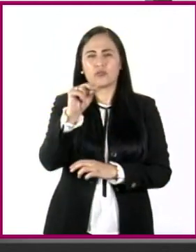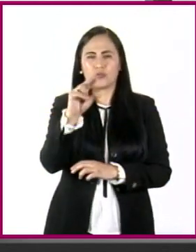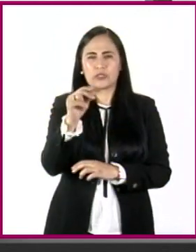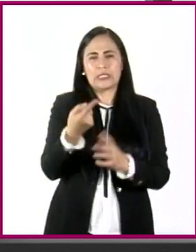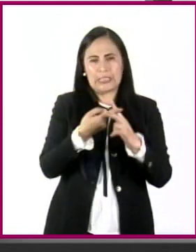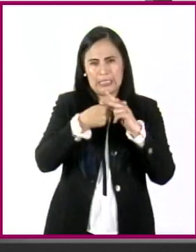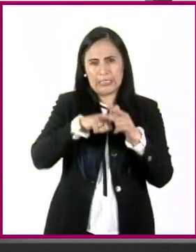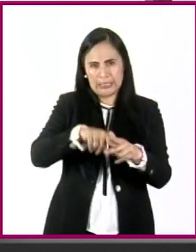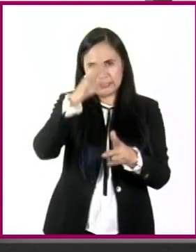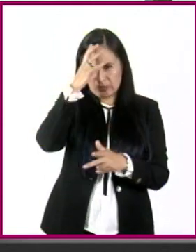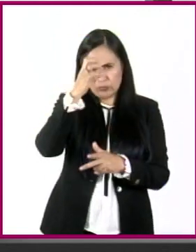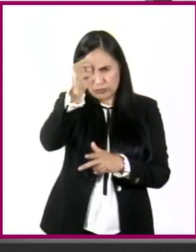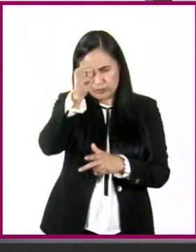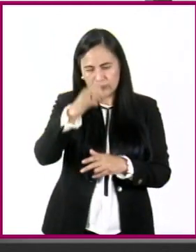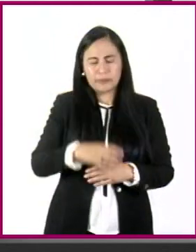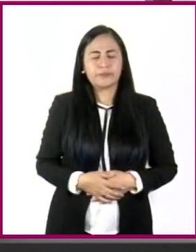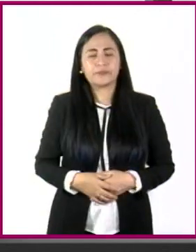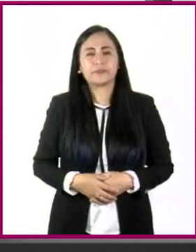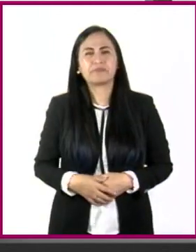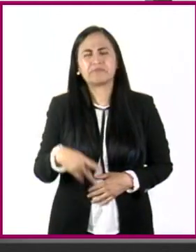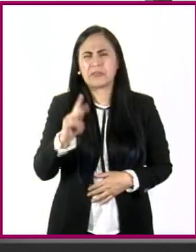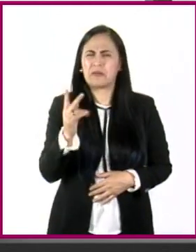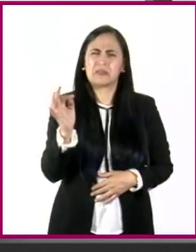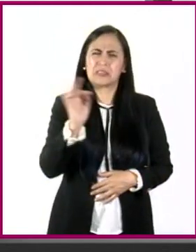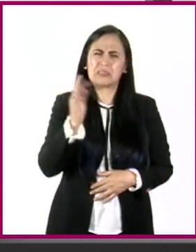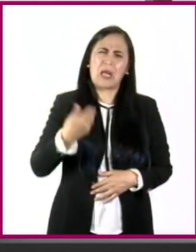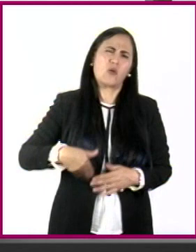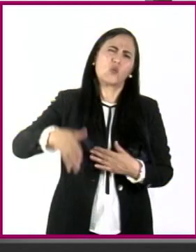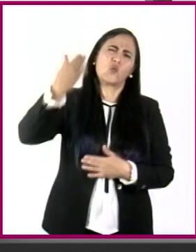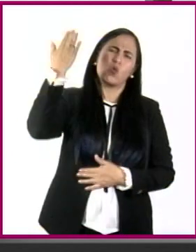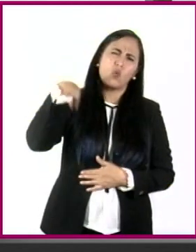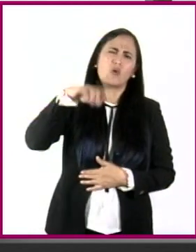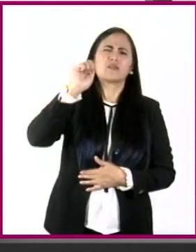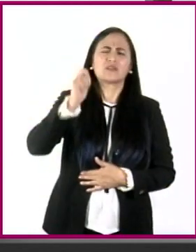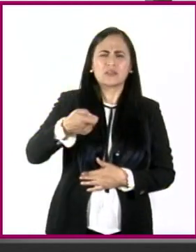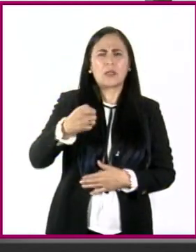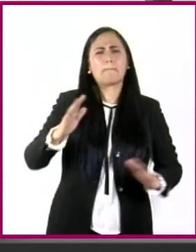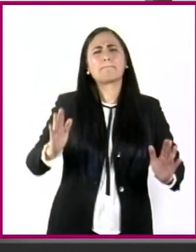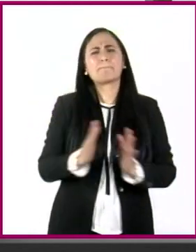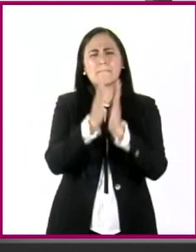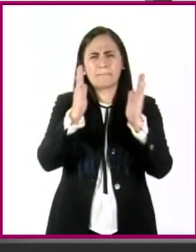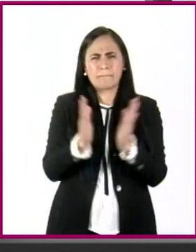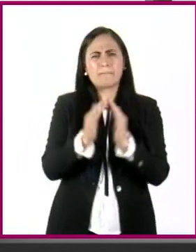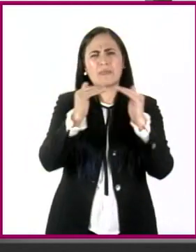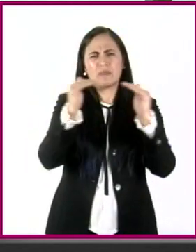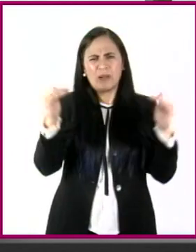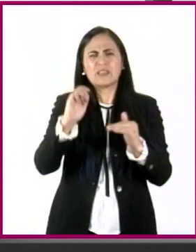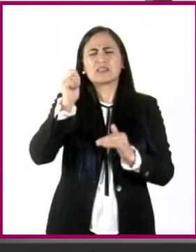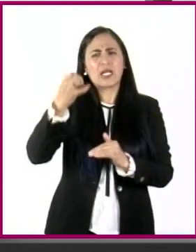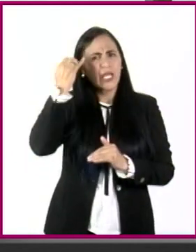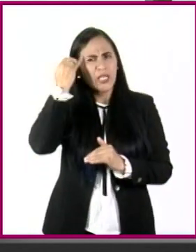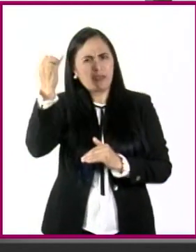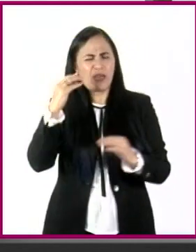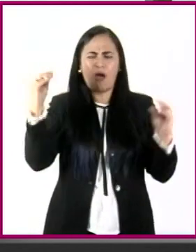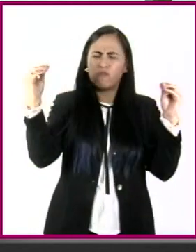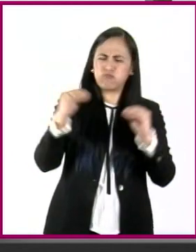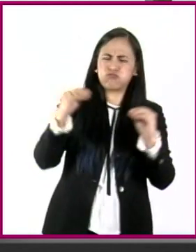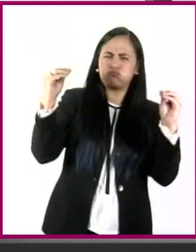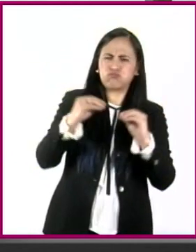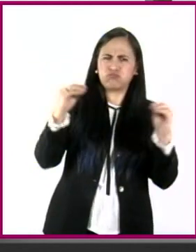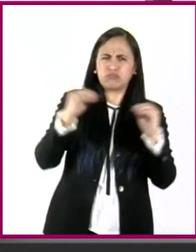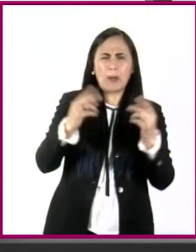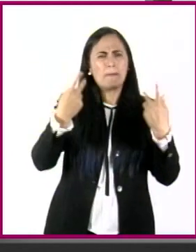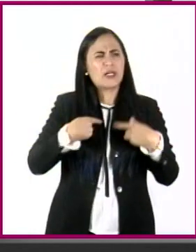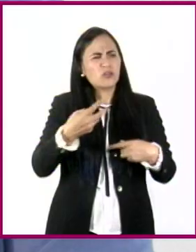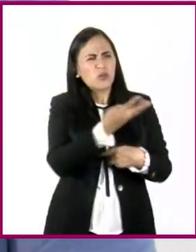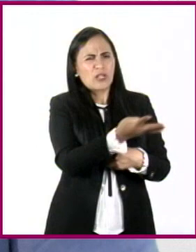sus orígenes más remotos, y alude a un modelo ideal de la democracia que considera el debate público de ideas abierto a la intervención de